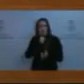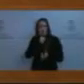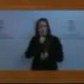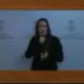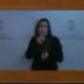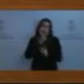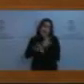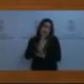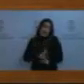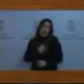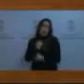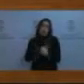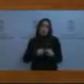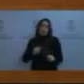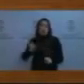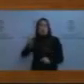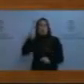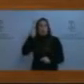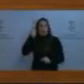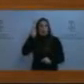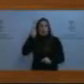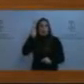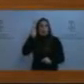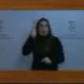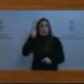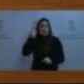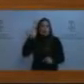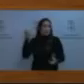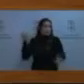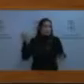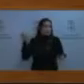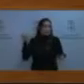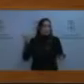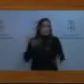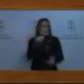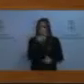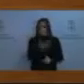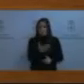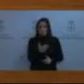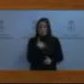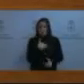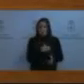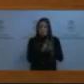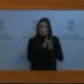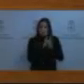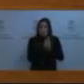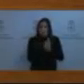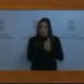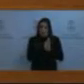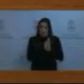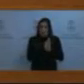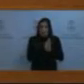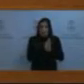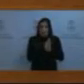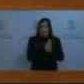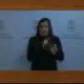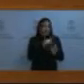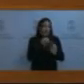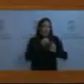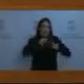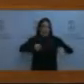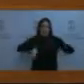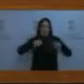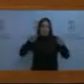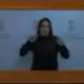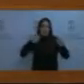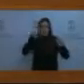finalmente se aprueban los presupuestos generales del Estado. Bueno, yo, sinceramente, le pediría que se reciclase un poco, que